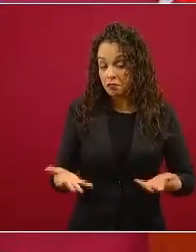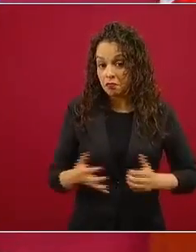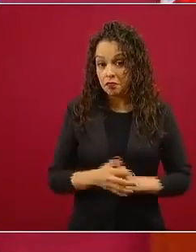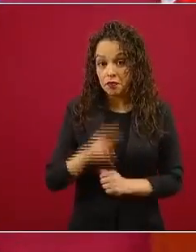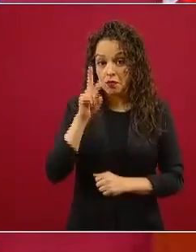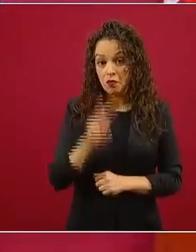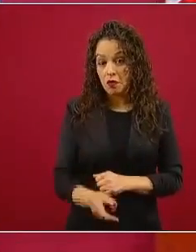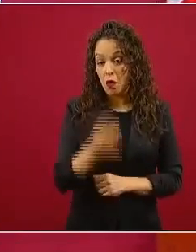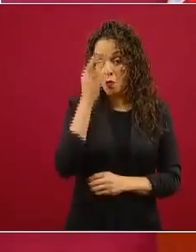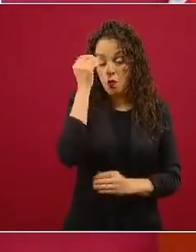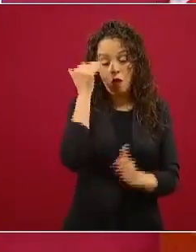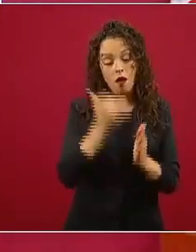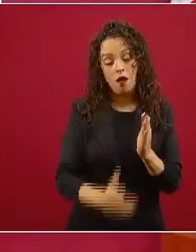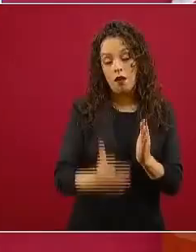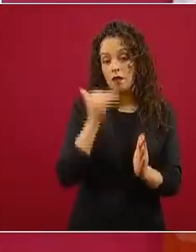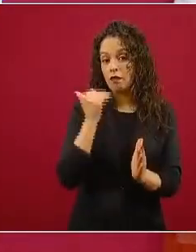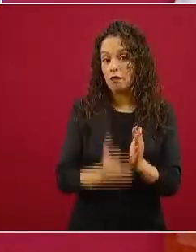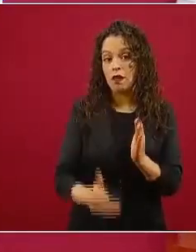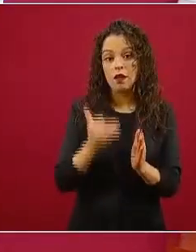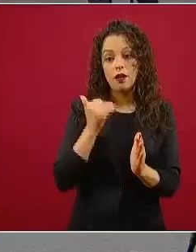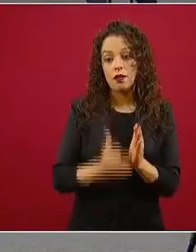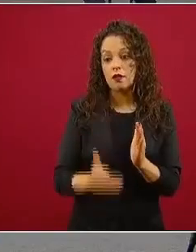Tanta falta que hace.